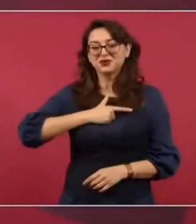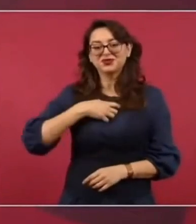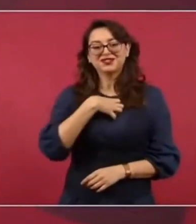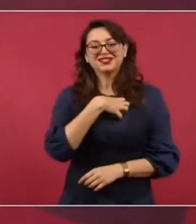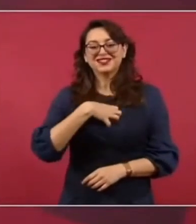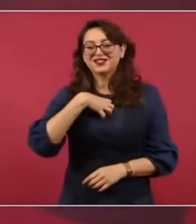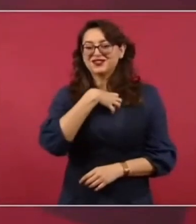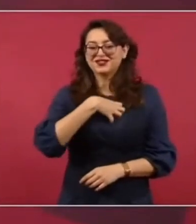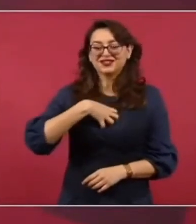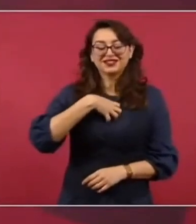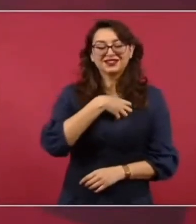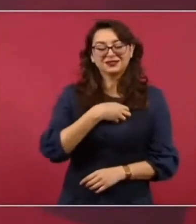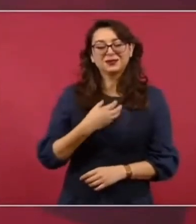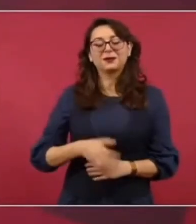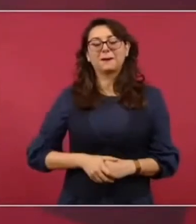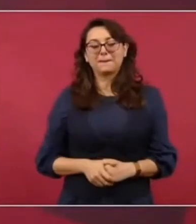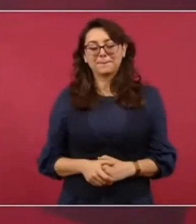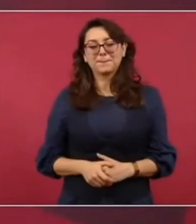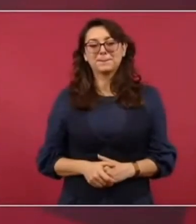contento